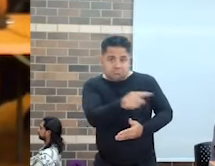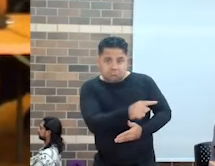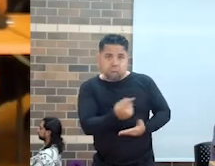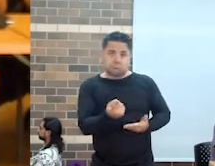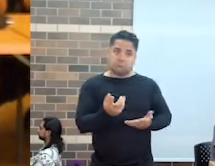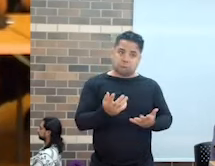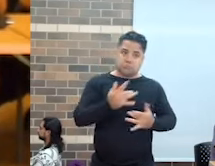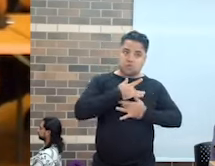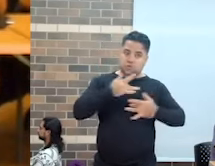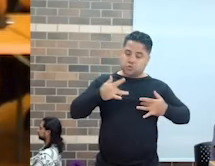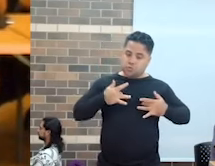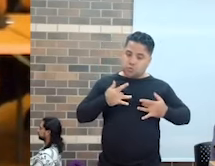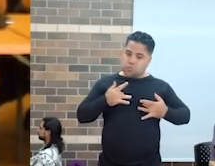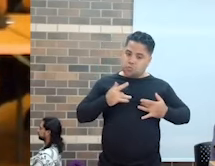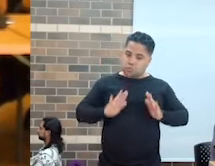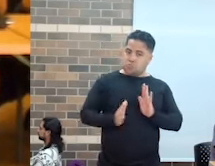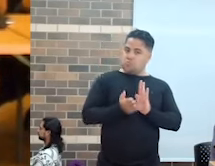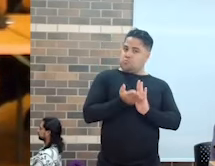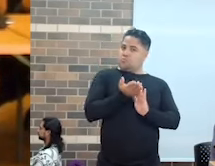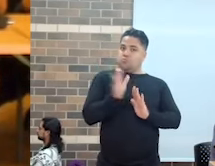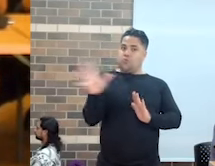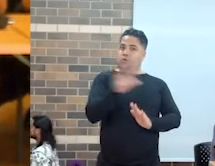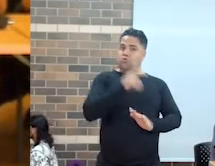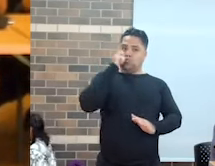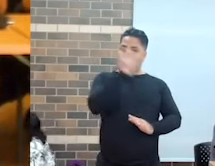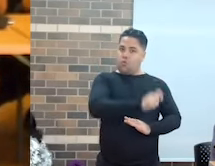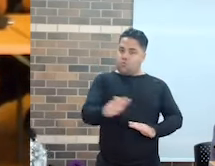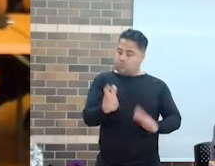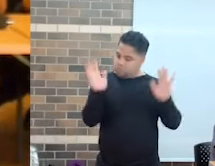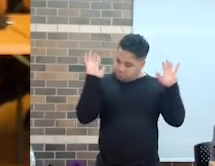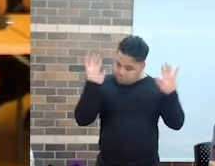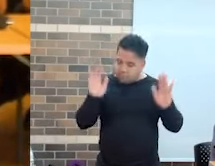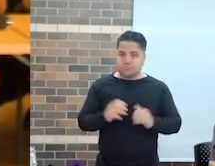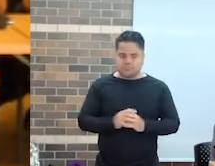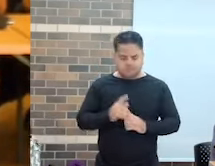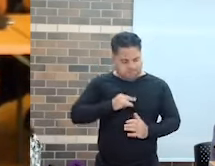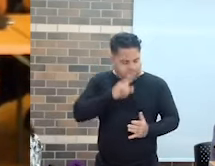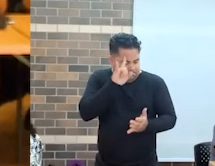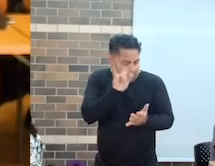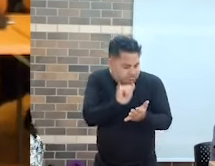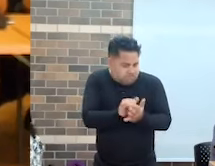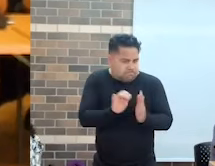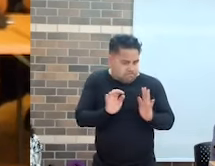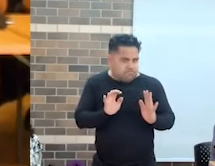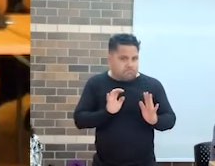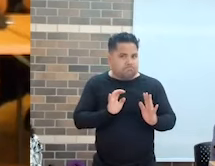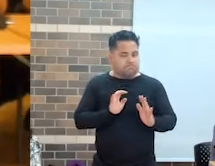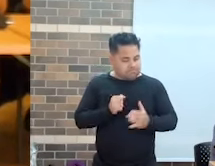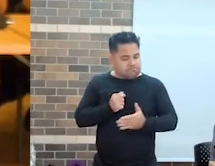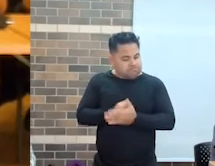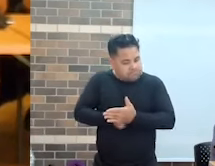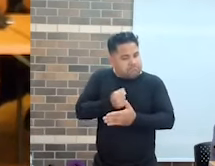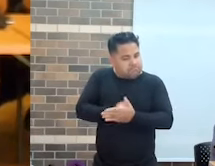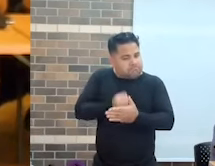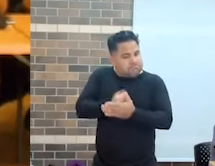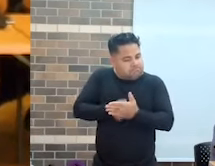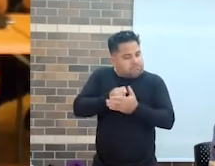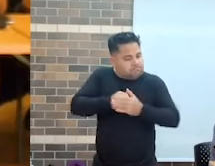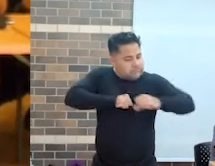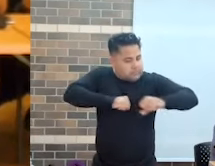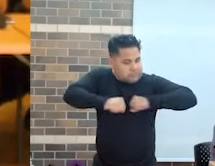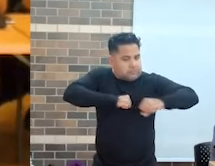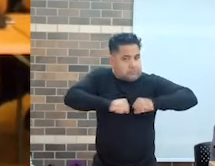una salud y un bienestar a toda la humanidad. Entonces, creería que hay que seguir trabajando más, pero